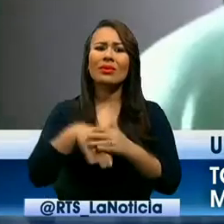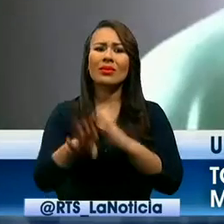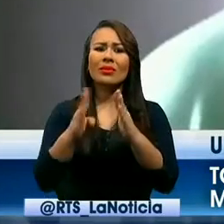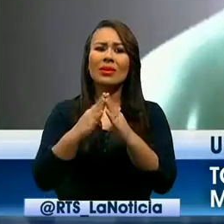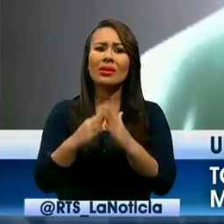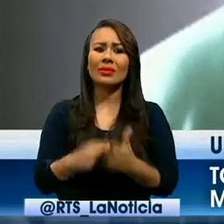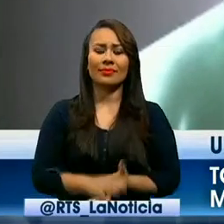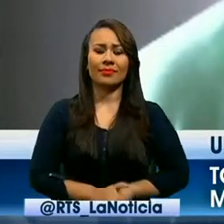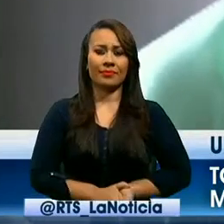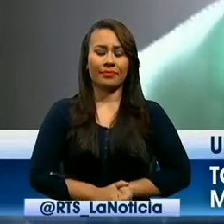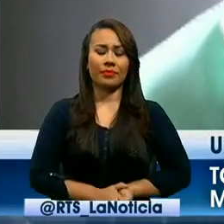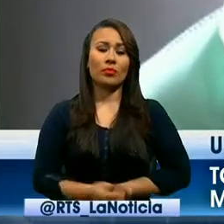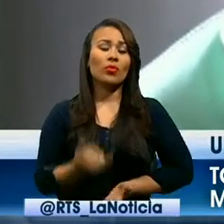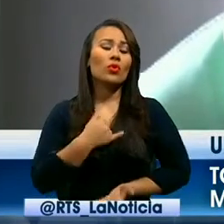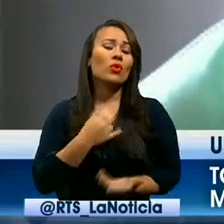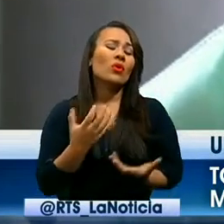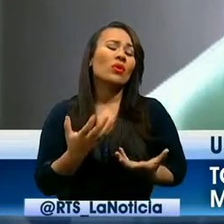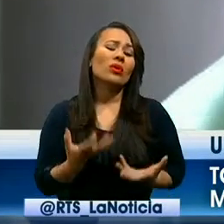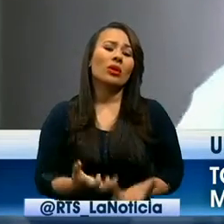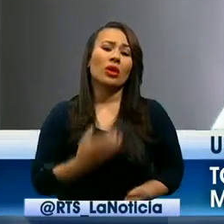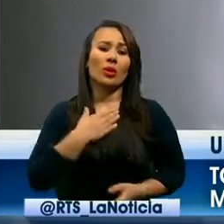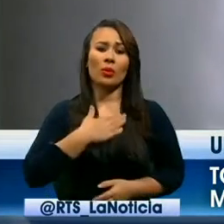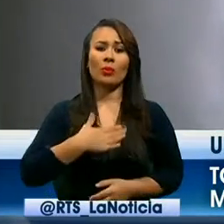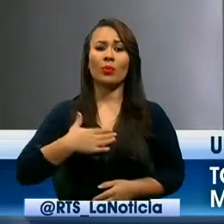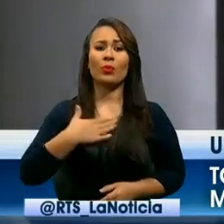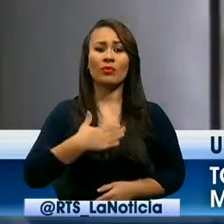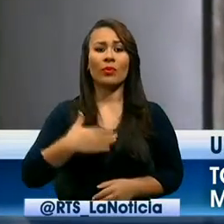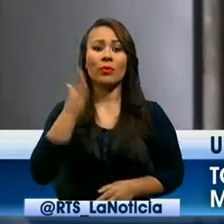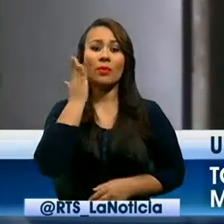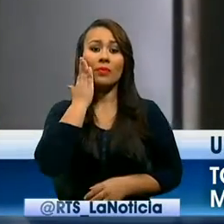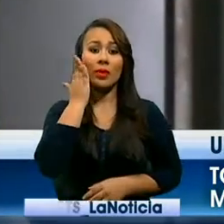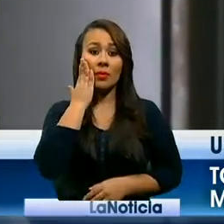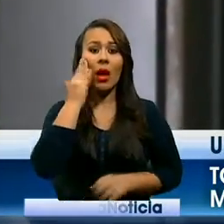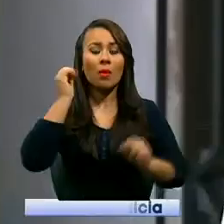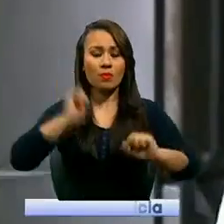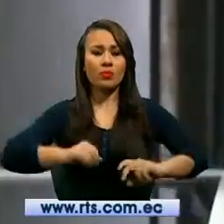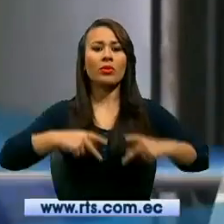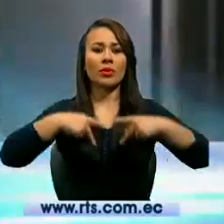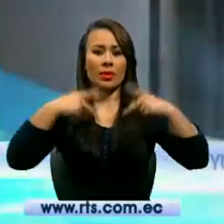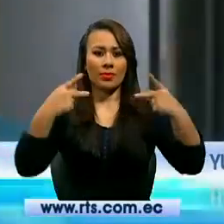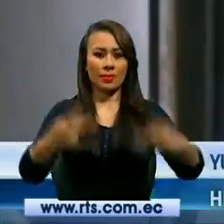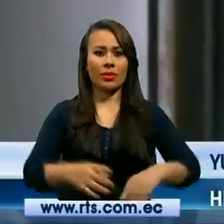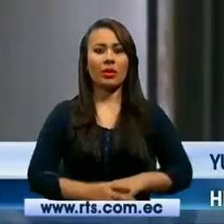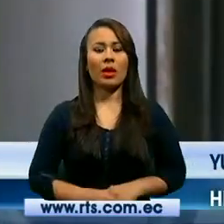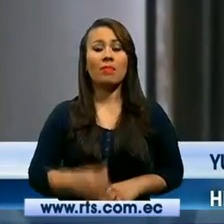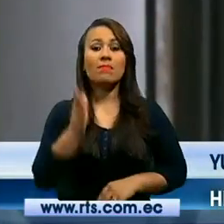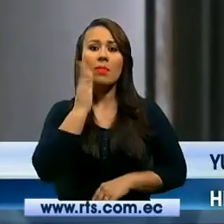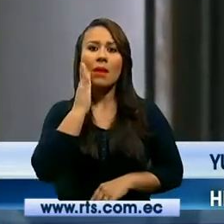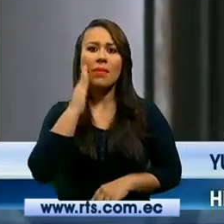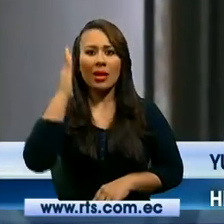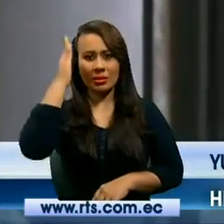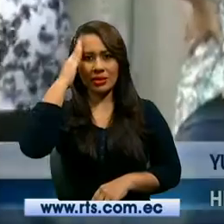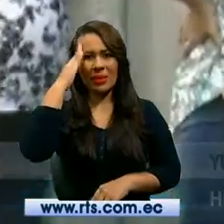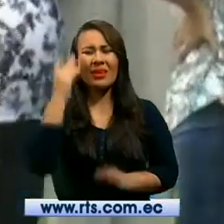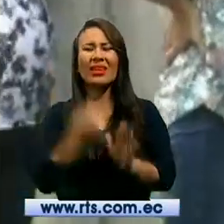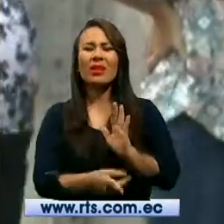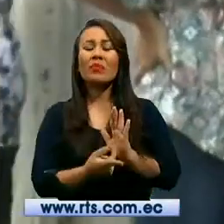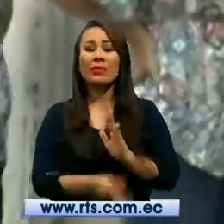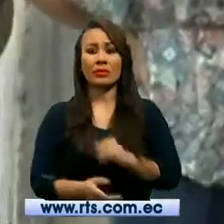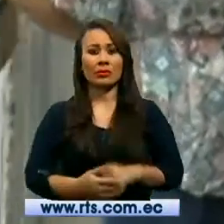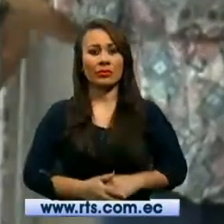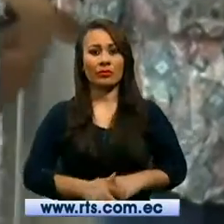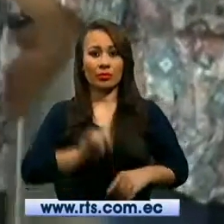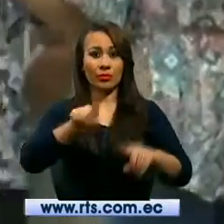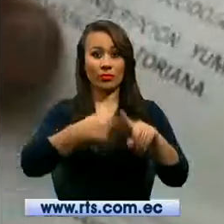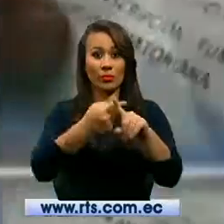vivienda. Y yo quisiera, Dios quiera, que mi mamá sobreviva. Para él, ya tiene que saber qué fue lo que pasó. Mientras que